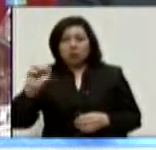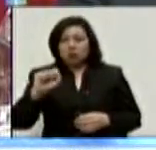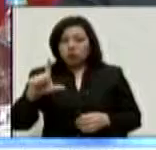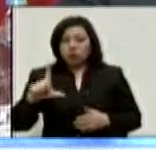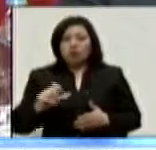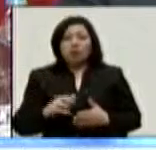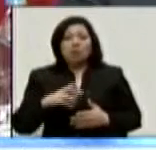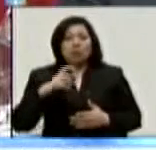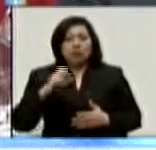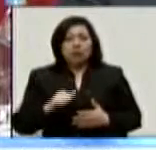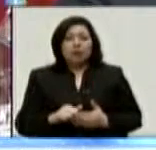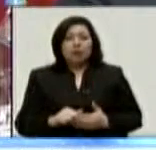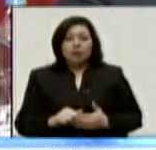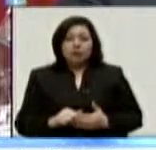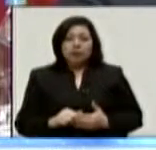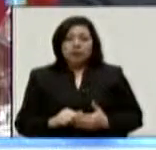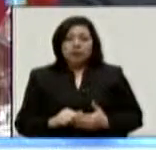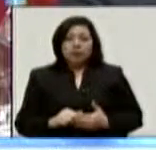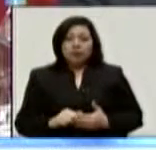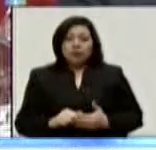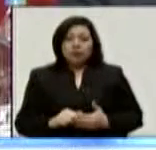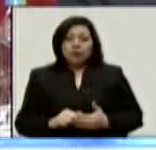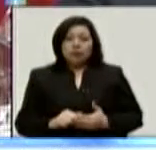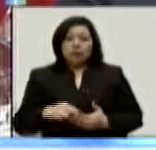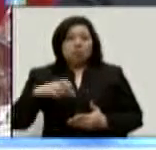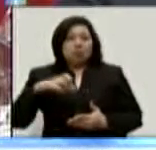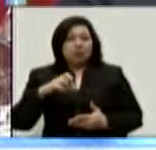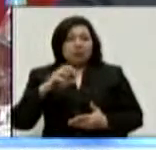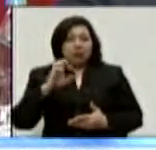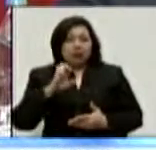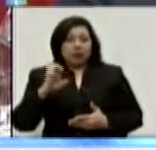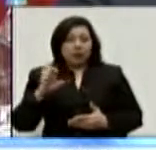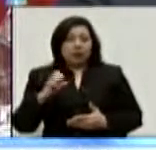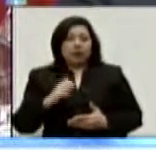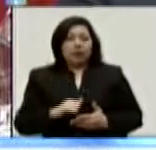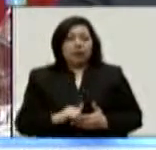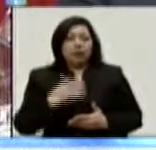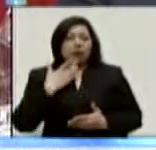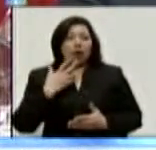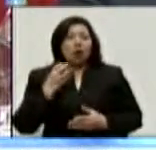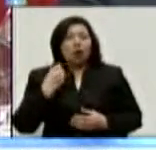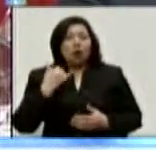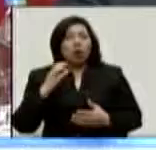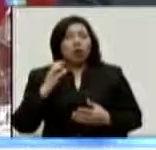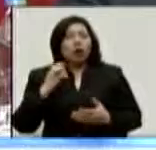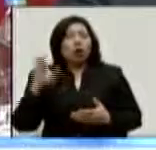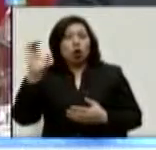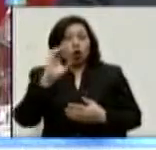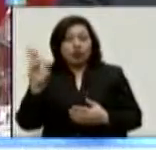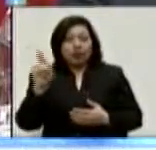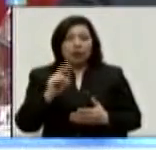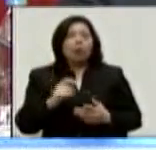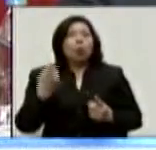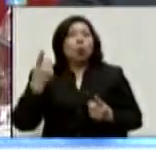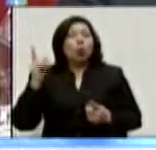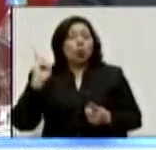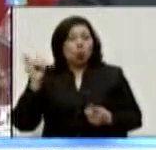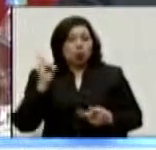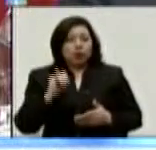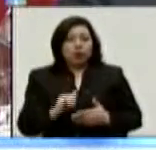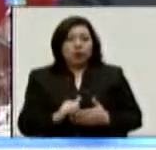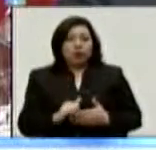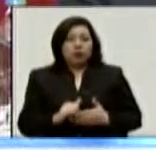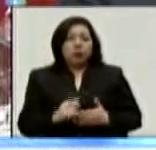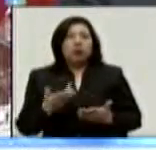supuesto Petroperú, PDVSA, Plus Petrol, YPF, Recope, que es la costarricense, ANCAP, que es la uruguaya, Statoil,